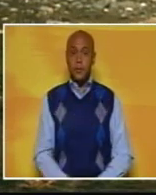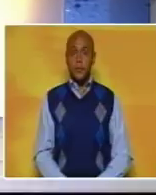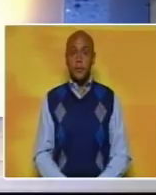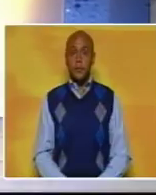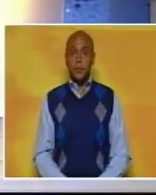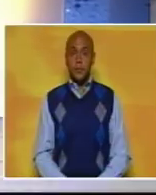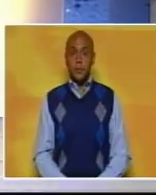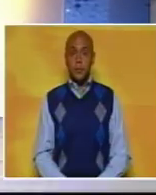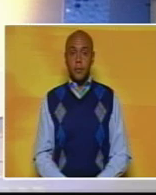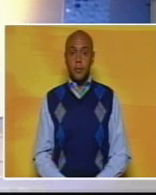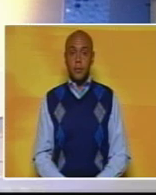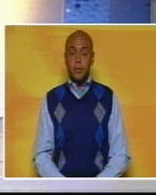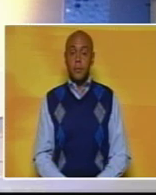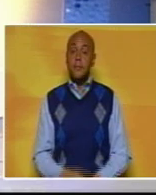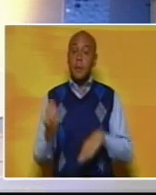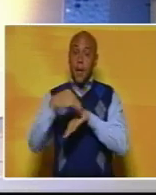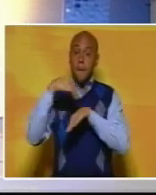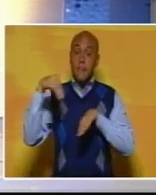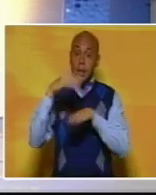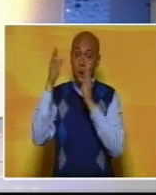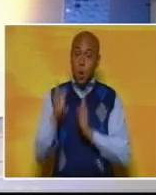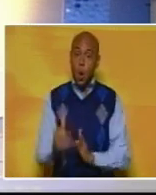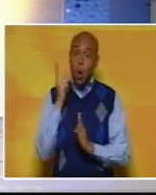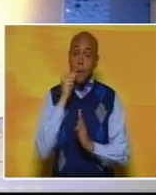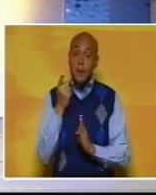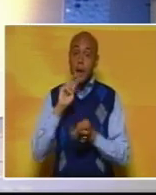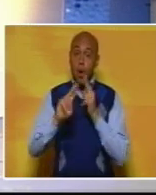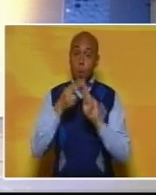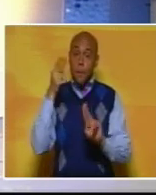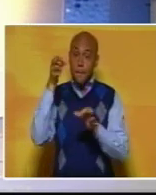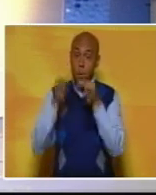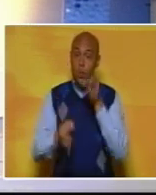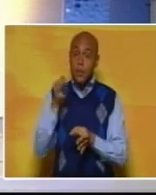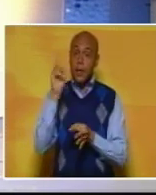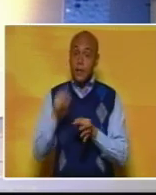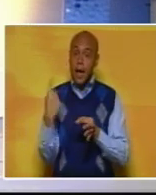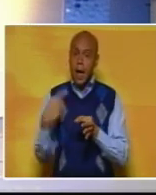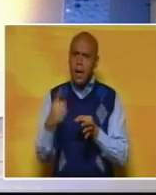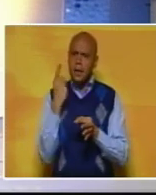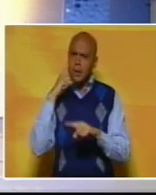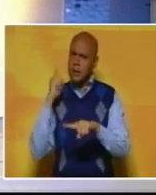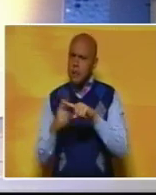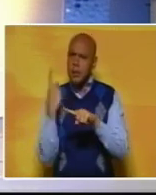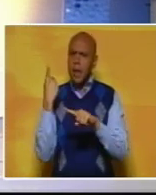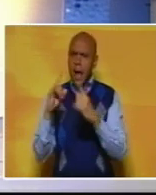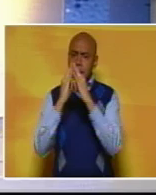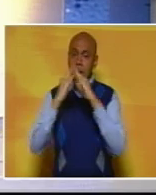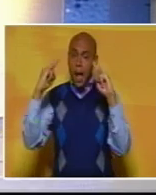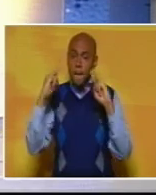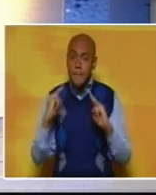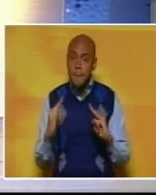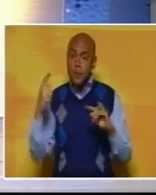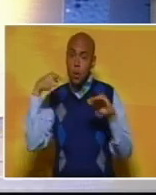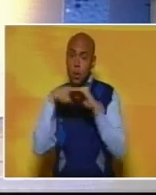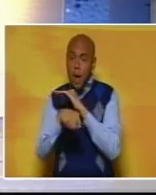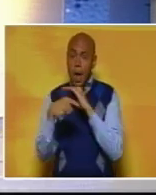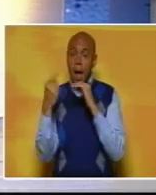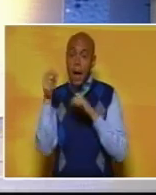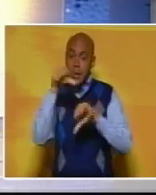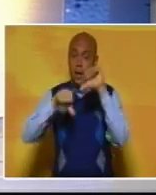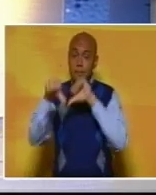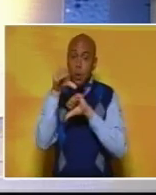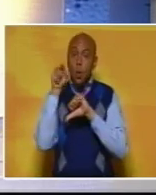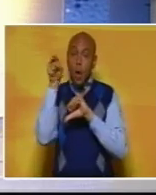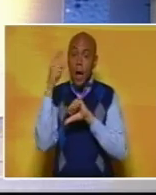Venevisión. El ministro de Interior, Justicia y Paz, Néstor Reverol, informó sobre el desmantelamiento de un campamento para el procesamiento de drogas en el